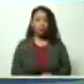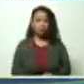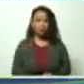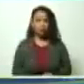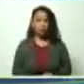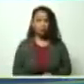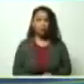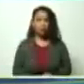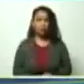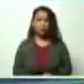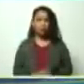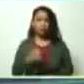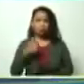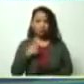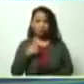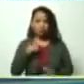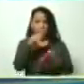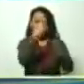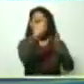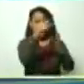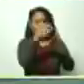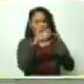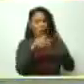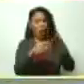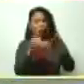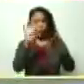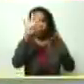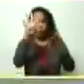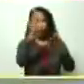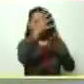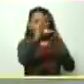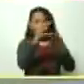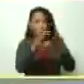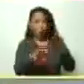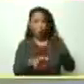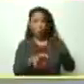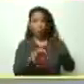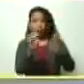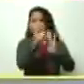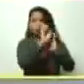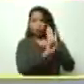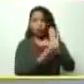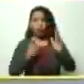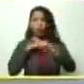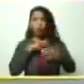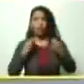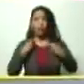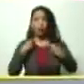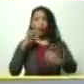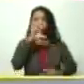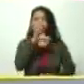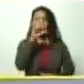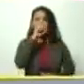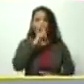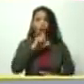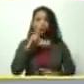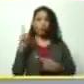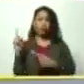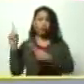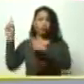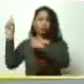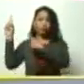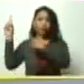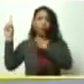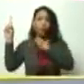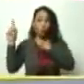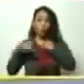yo clasifiqué en cuatro etapas lo que hemos vivido estos 30 años y